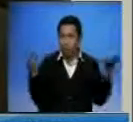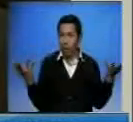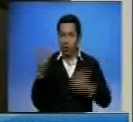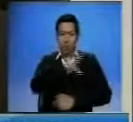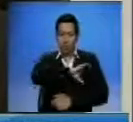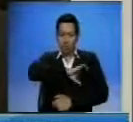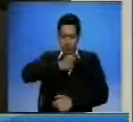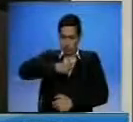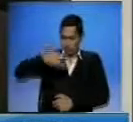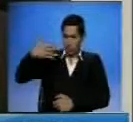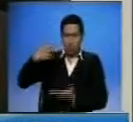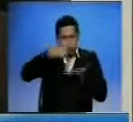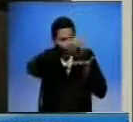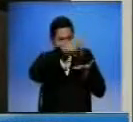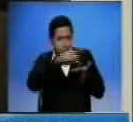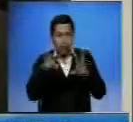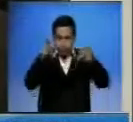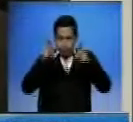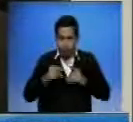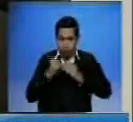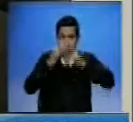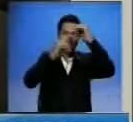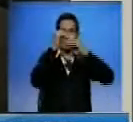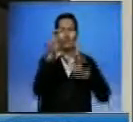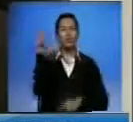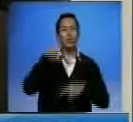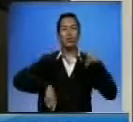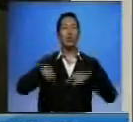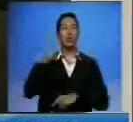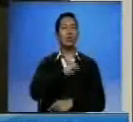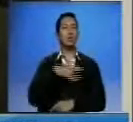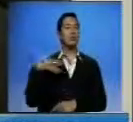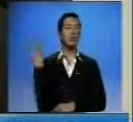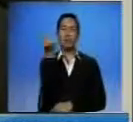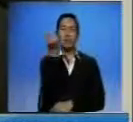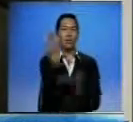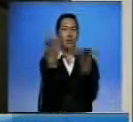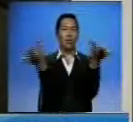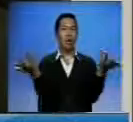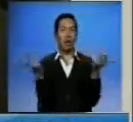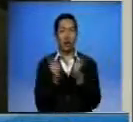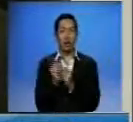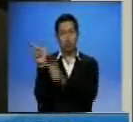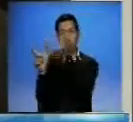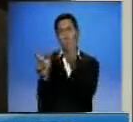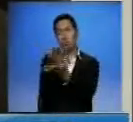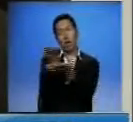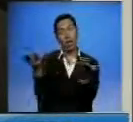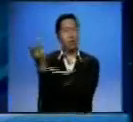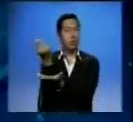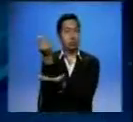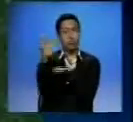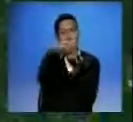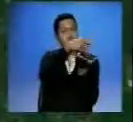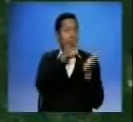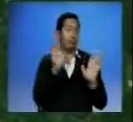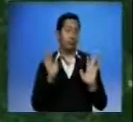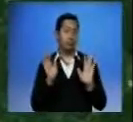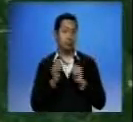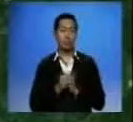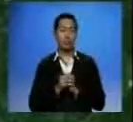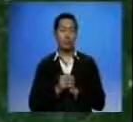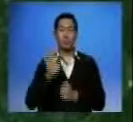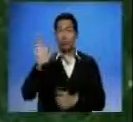San Borondón pueda cumplir con la construcción de este puente sin tener que cargarle a los ciudadanos el pago. El costo